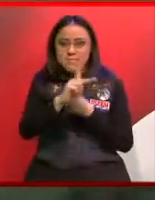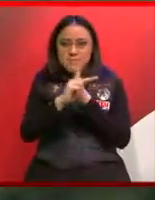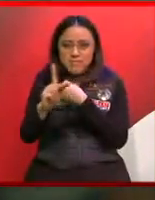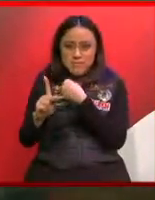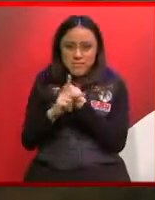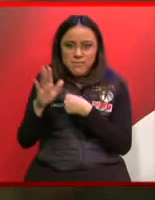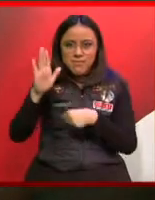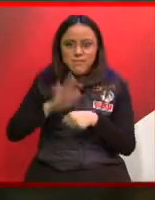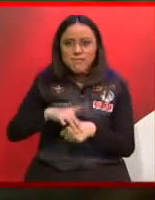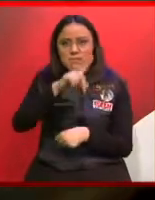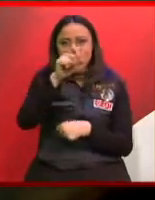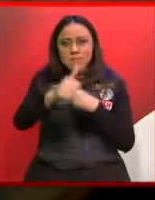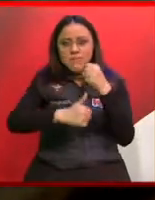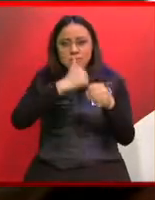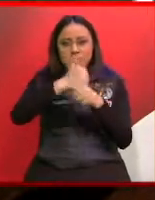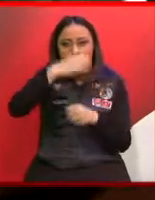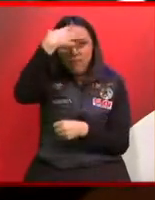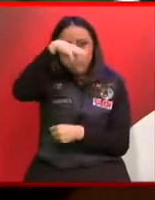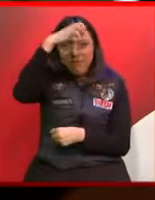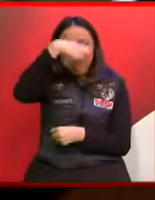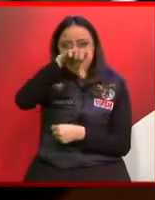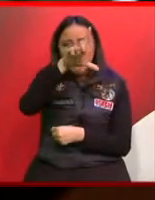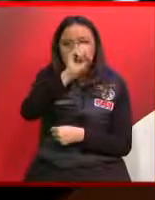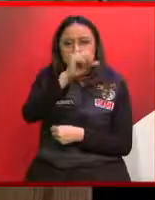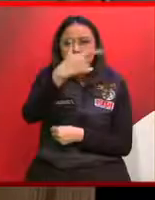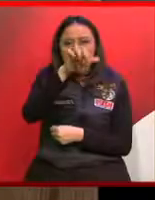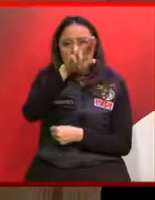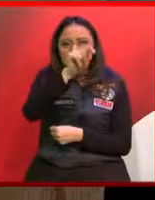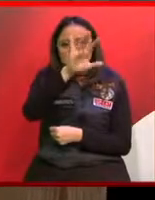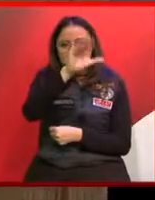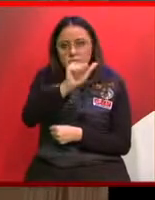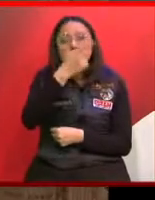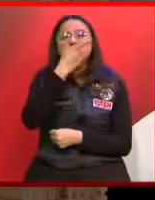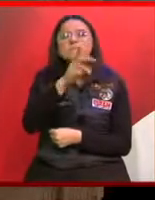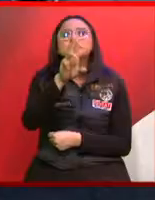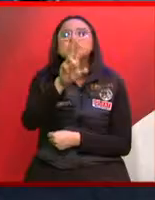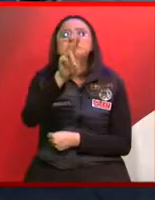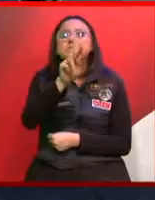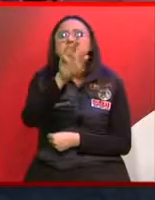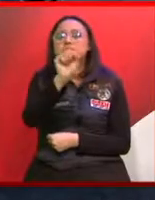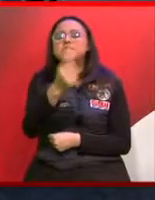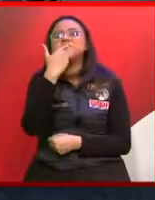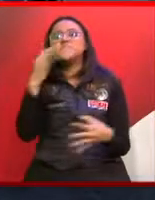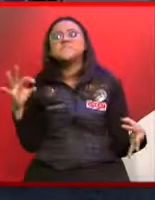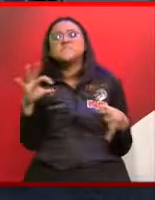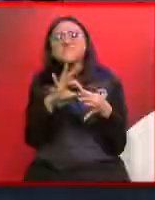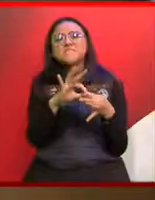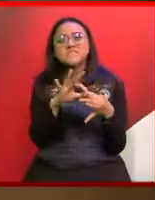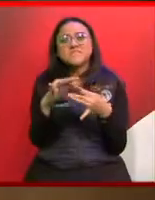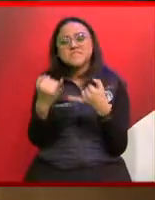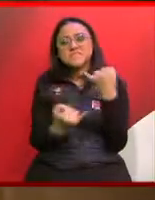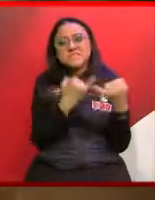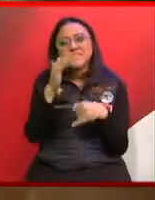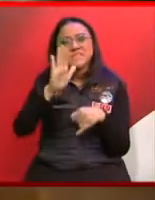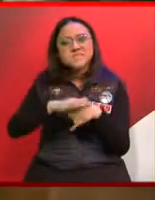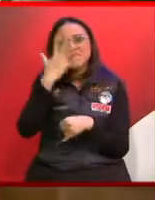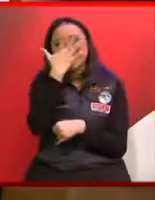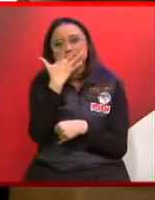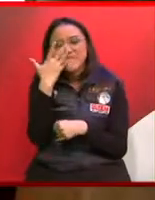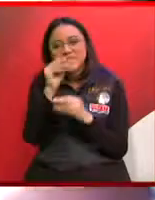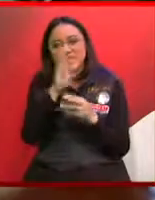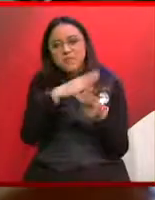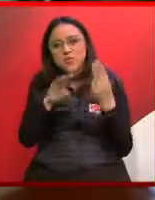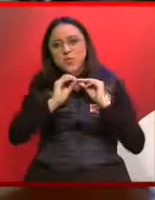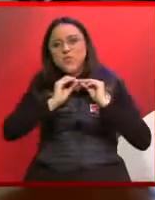y los más de 100 años de experiencia en logística de entrega hacen de UPS un gran aliado para la campaña de juguetes más grande del